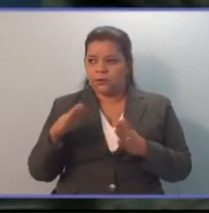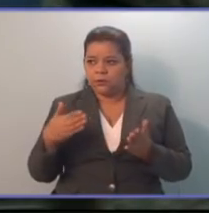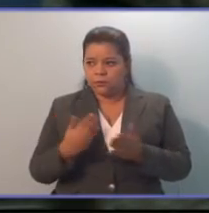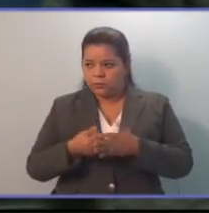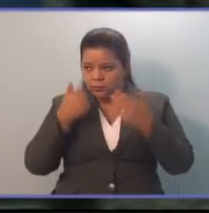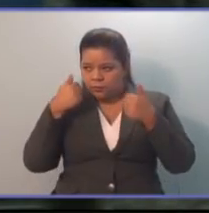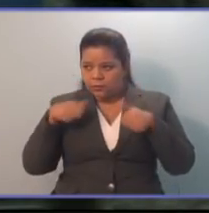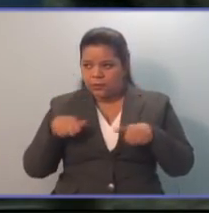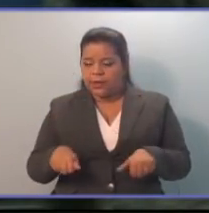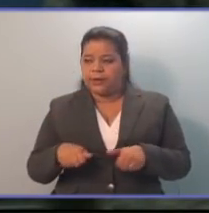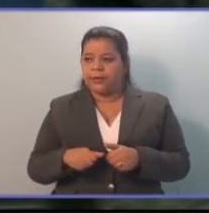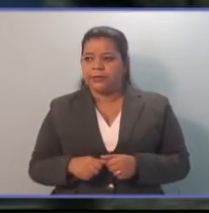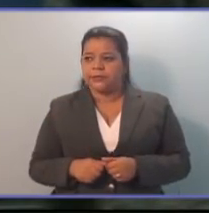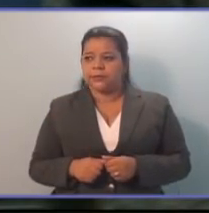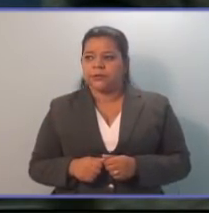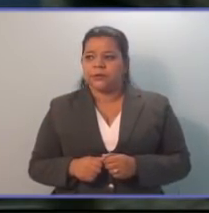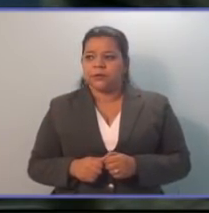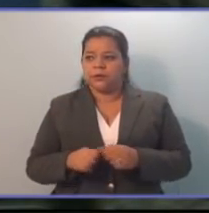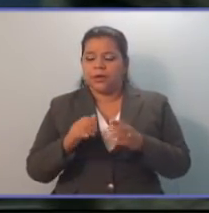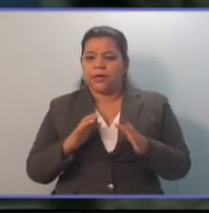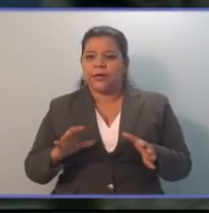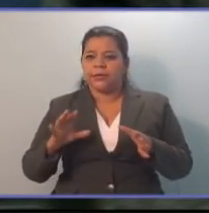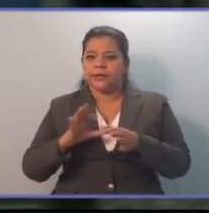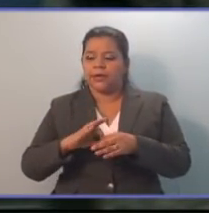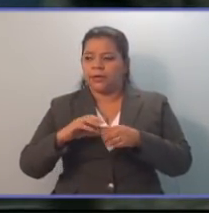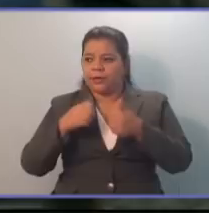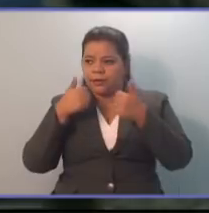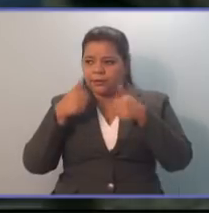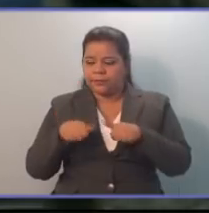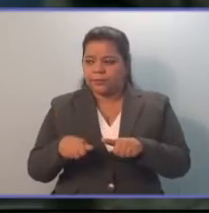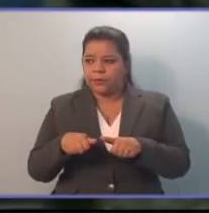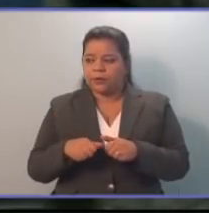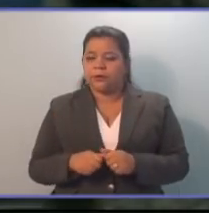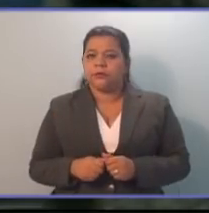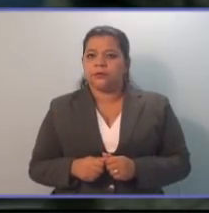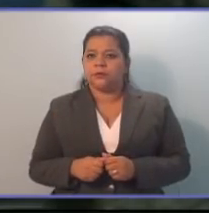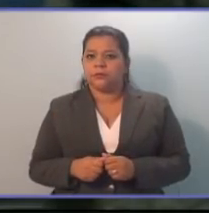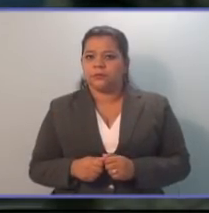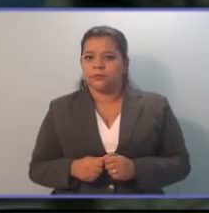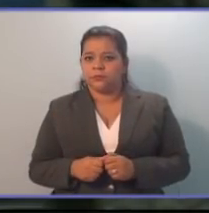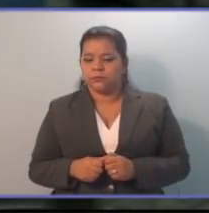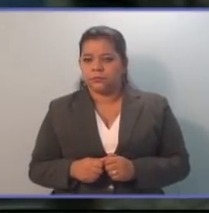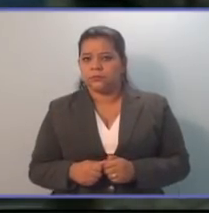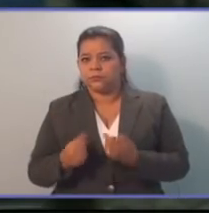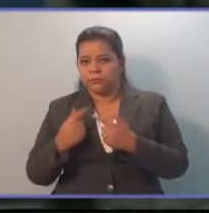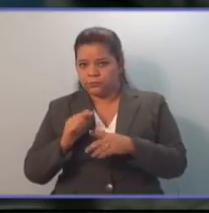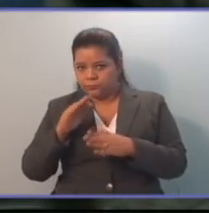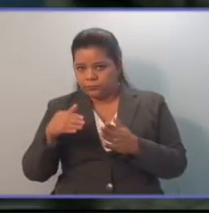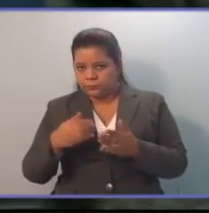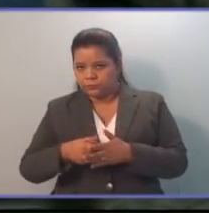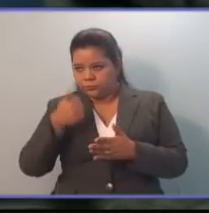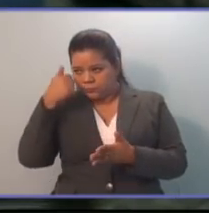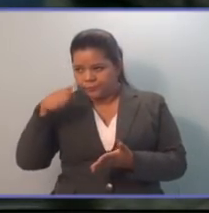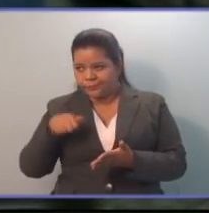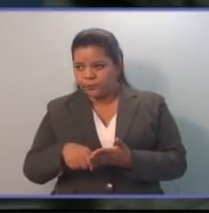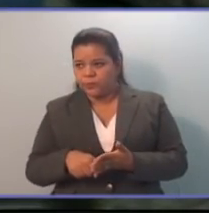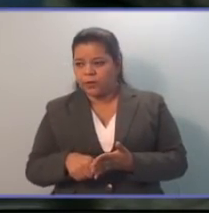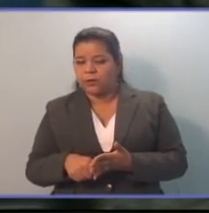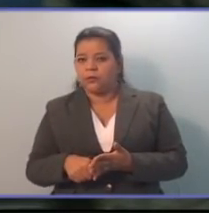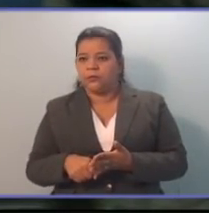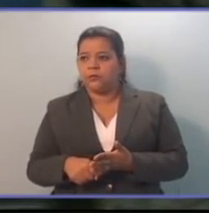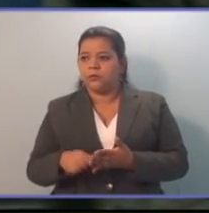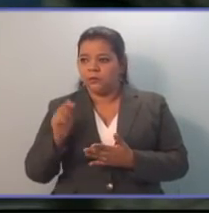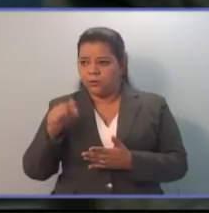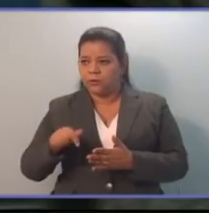de darle una leidita un poquito más profundo, pero me quedé en el desarrollo de objetivos, que habla con el desarrollo